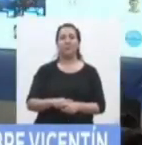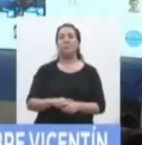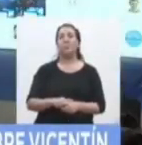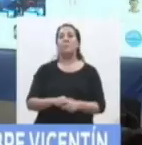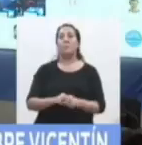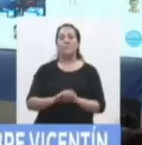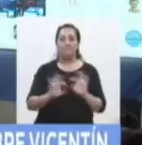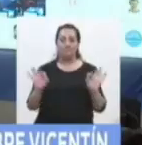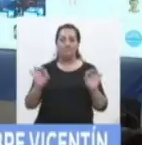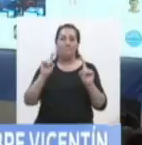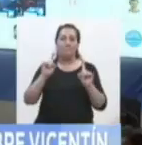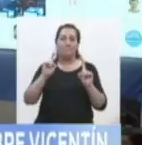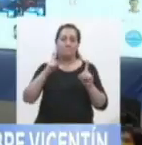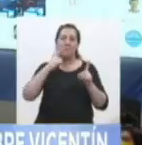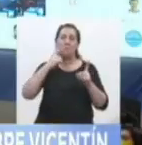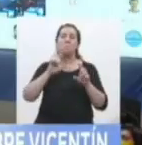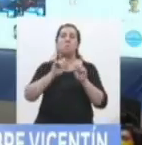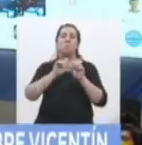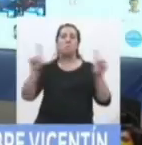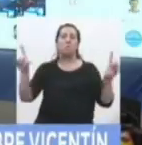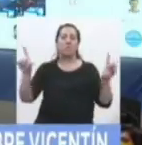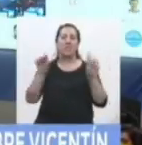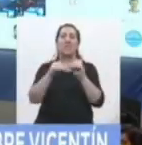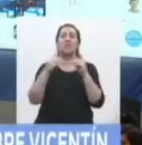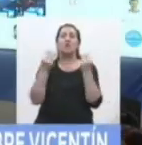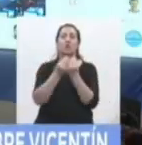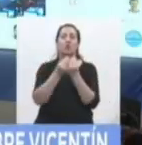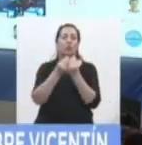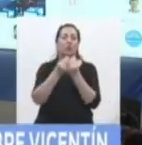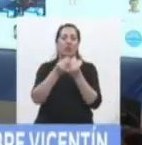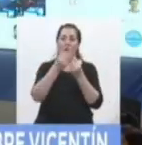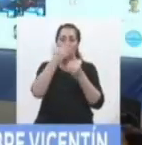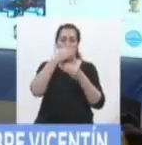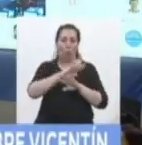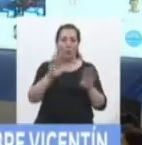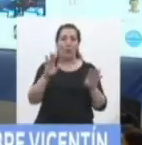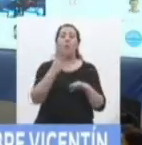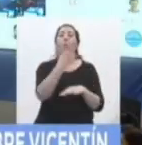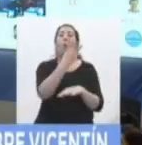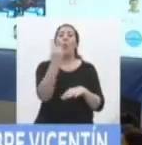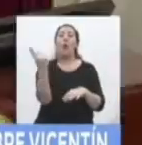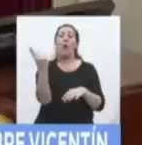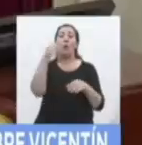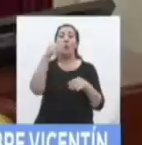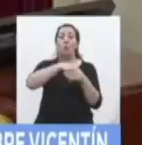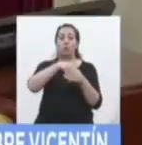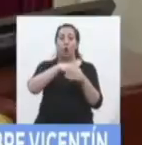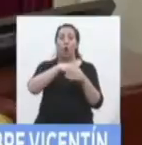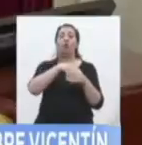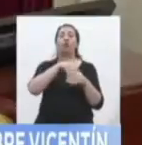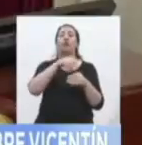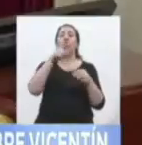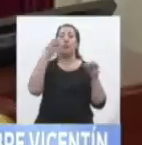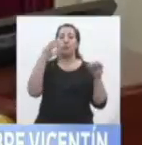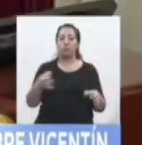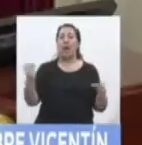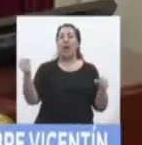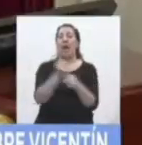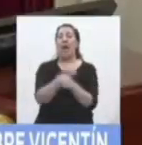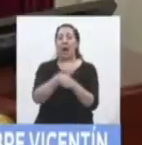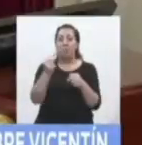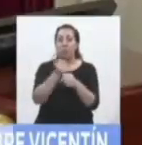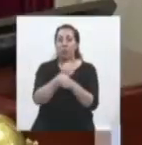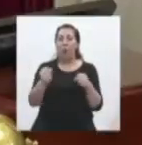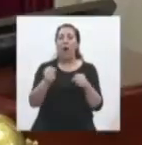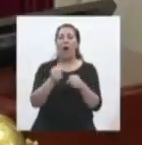Vicentín, tiene que ver con la pandemia, sino que obedece a otro tipo de propósitos. Vos tenés dos cuestiones: el alejamiento del